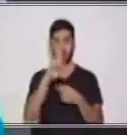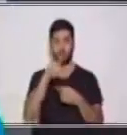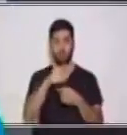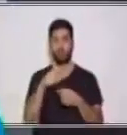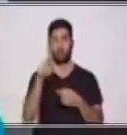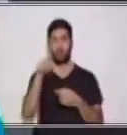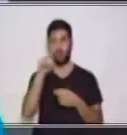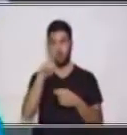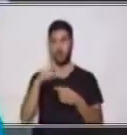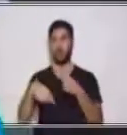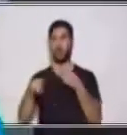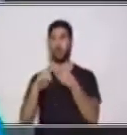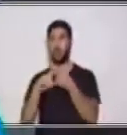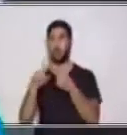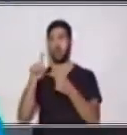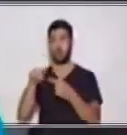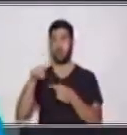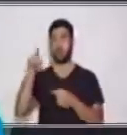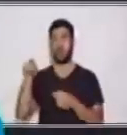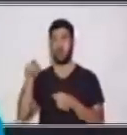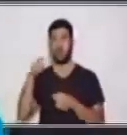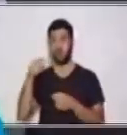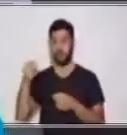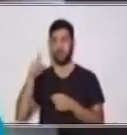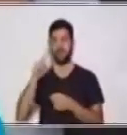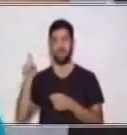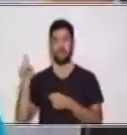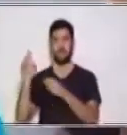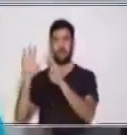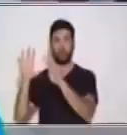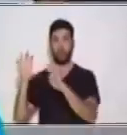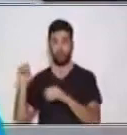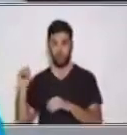igual a 180 grados.